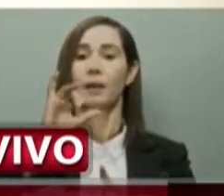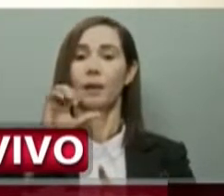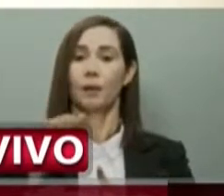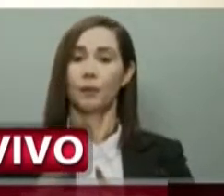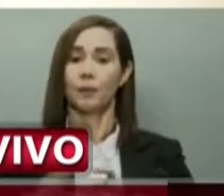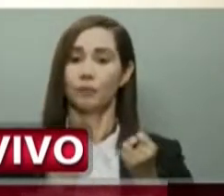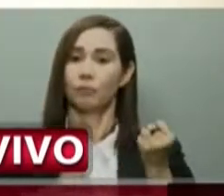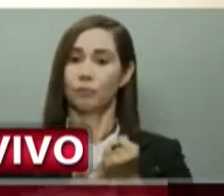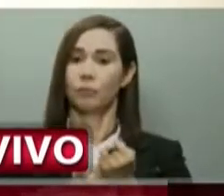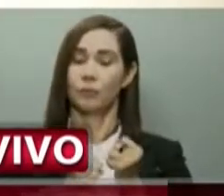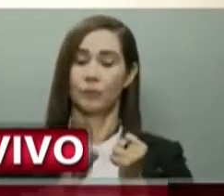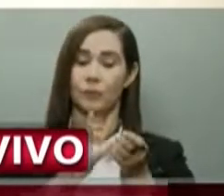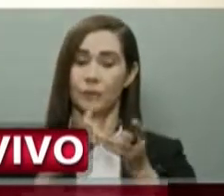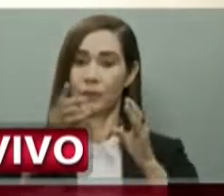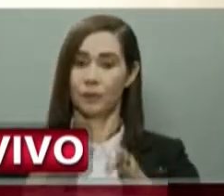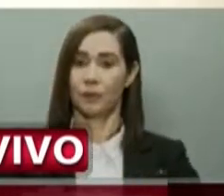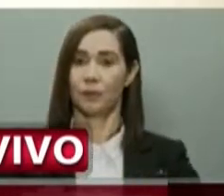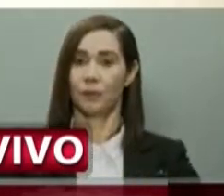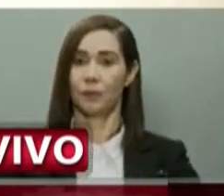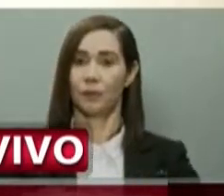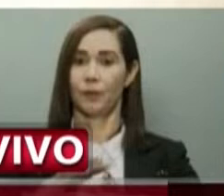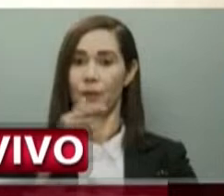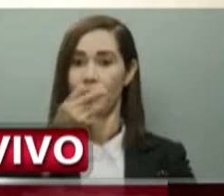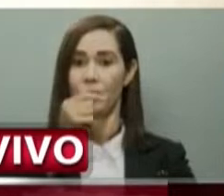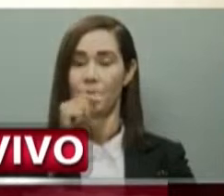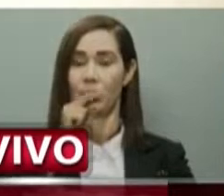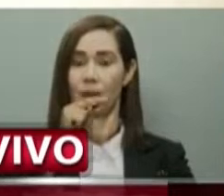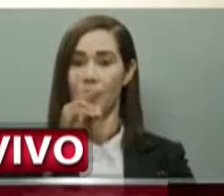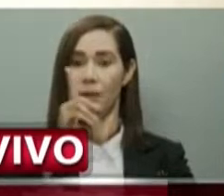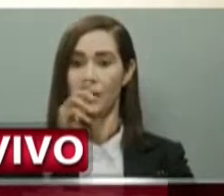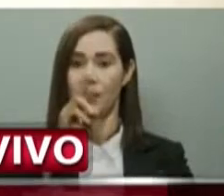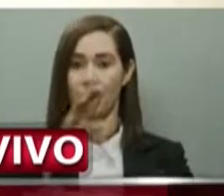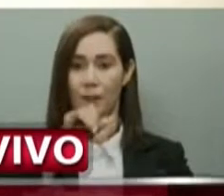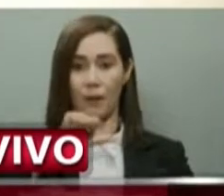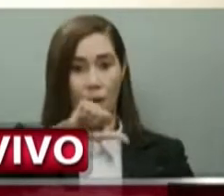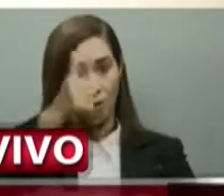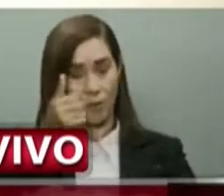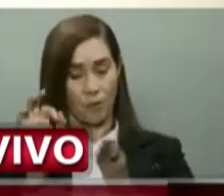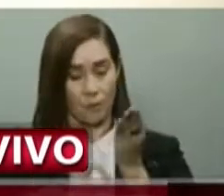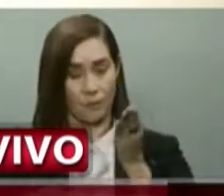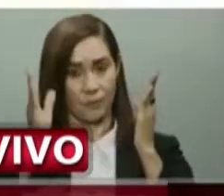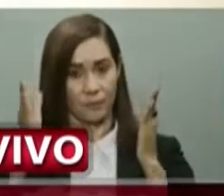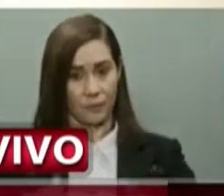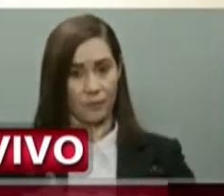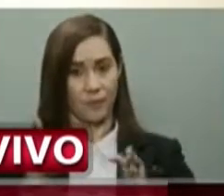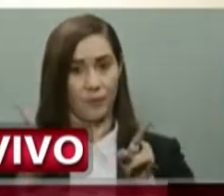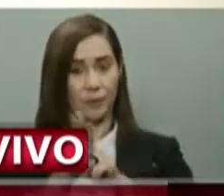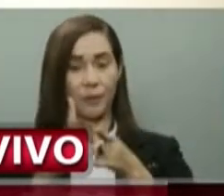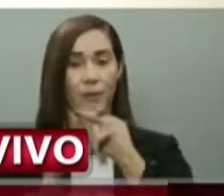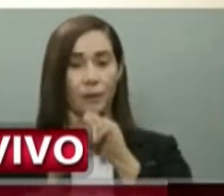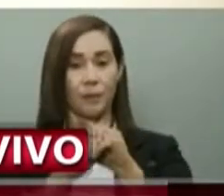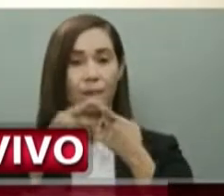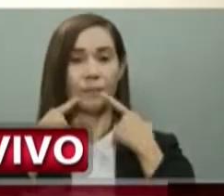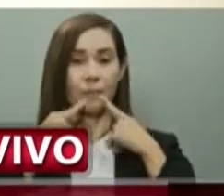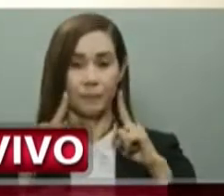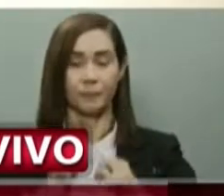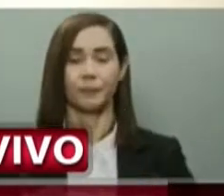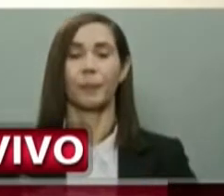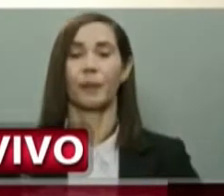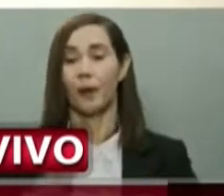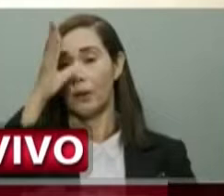subdirector de ganadería. Los demás funcionarios que nos acompañan, amigos de la prensa. Señoras y